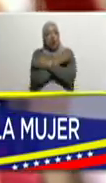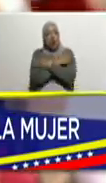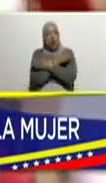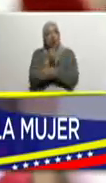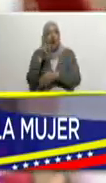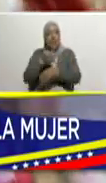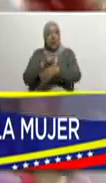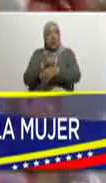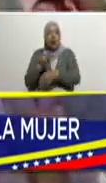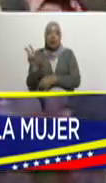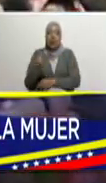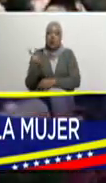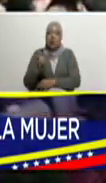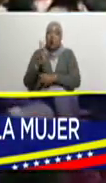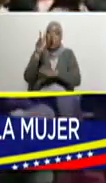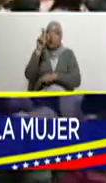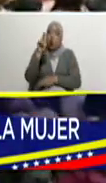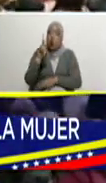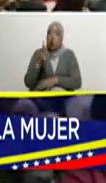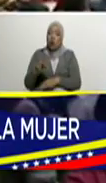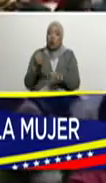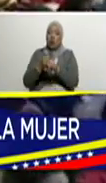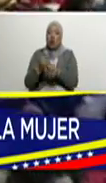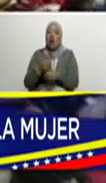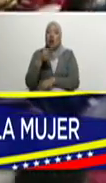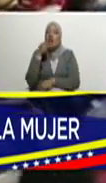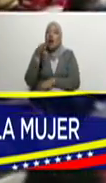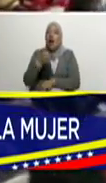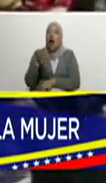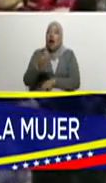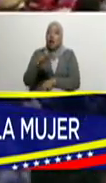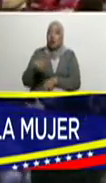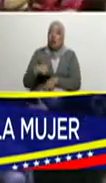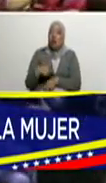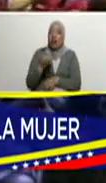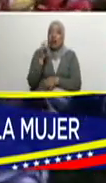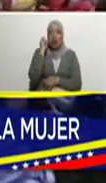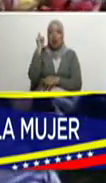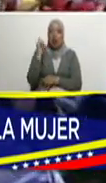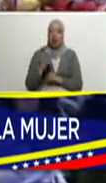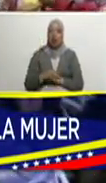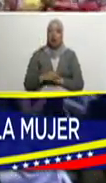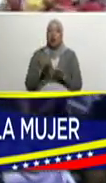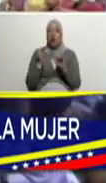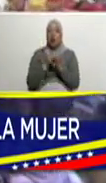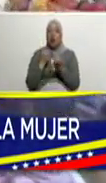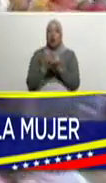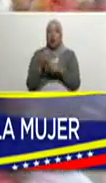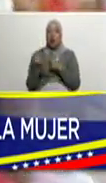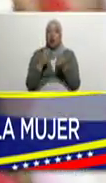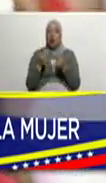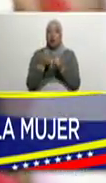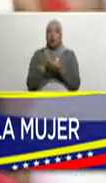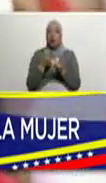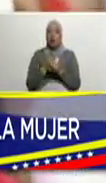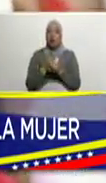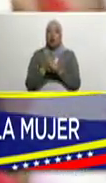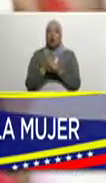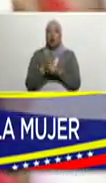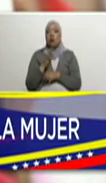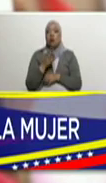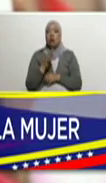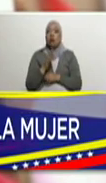especial, porque todos los días siempre tienen ideas nuevas. Un tratamiento de fertilidad ronda